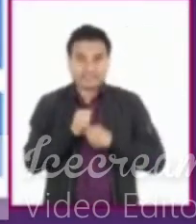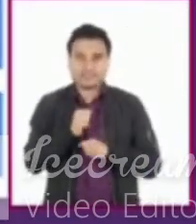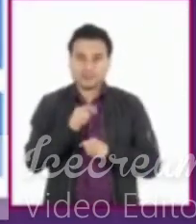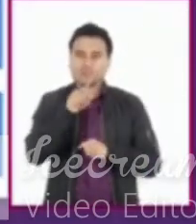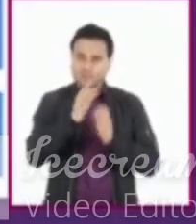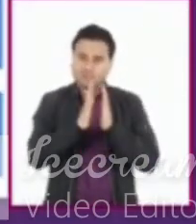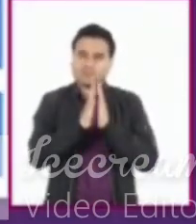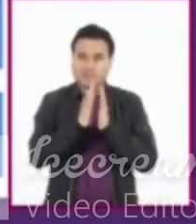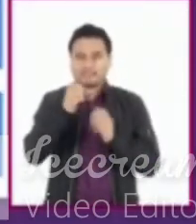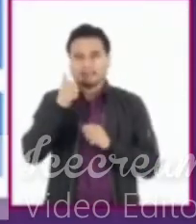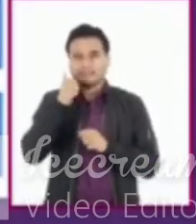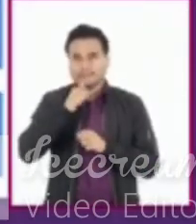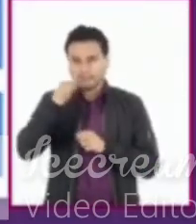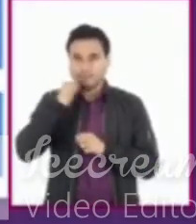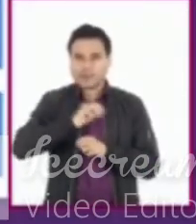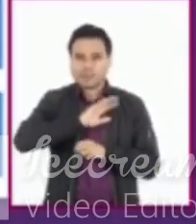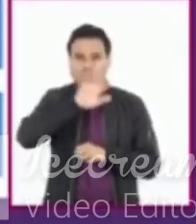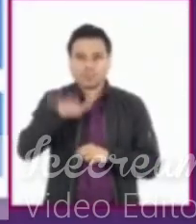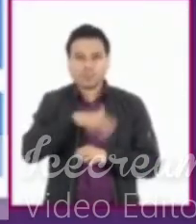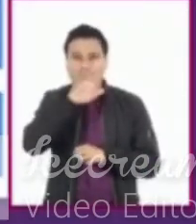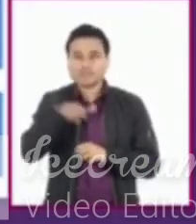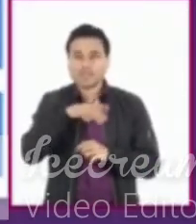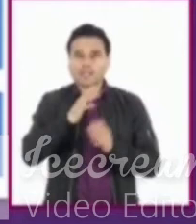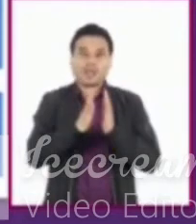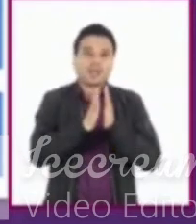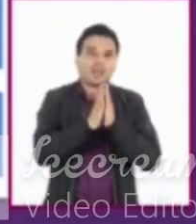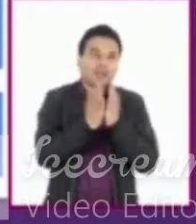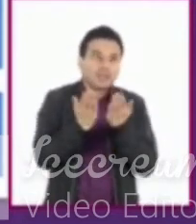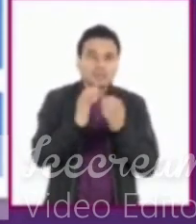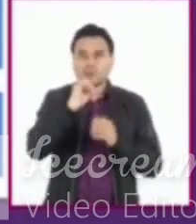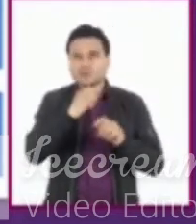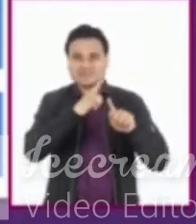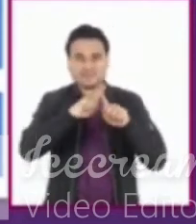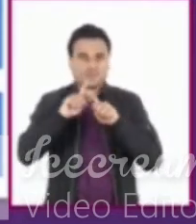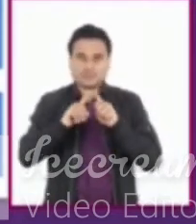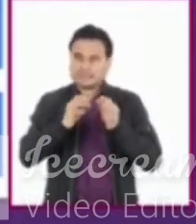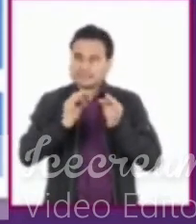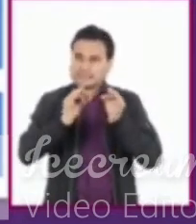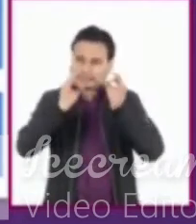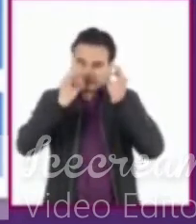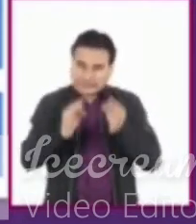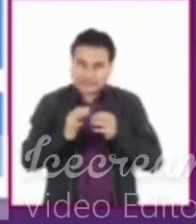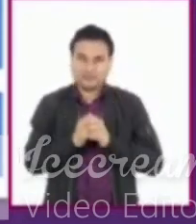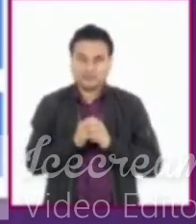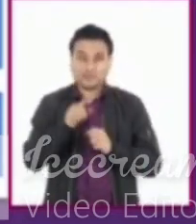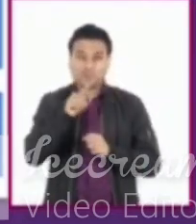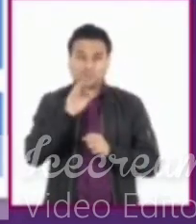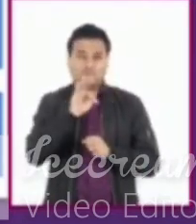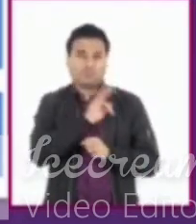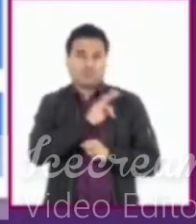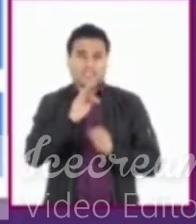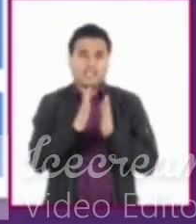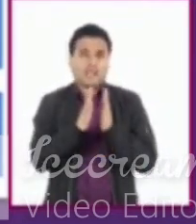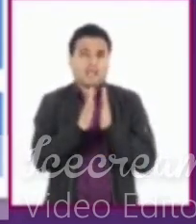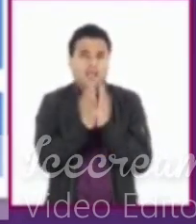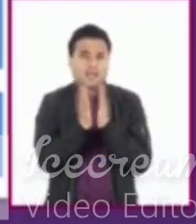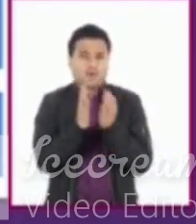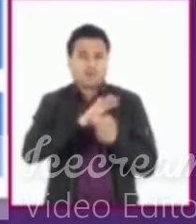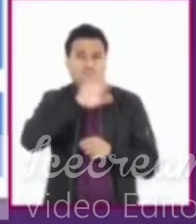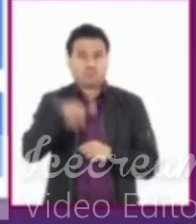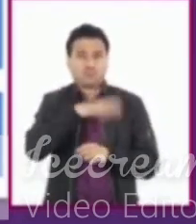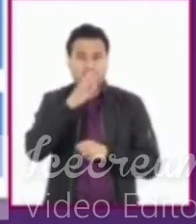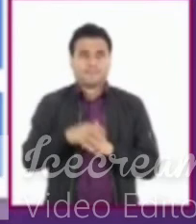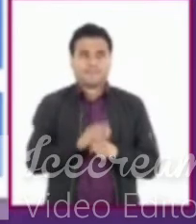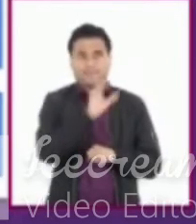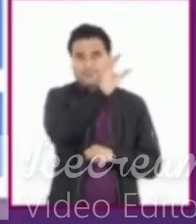fuentes confiables. Por ejemplo, leer directamente a los autores de las fuentes originales. A esto se le